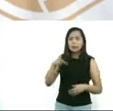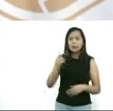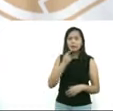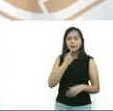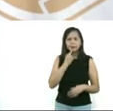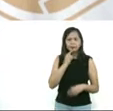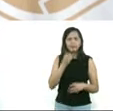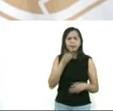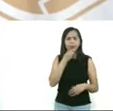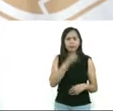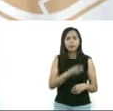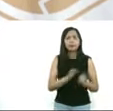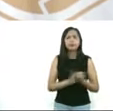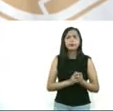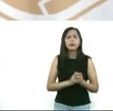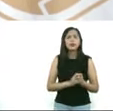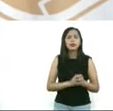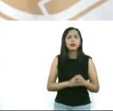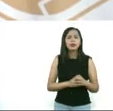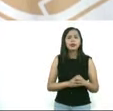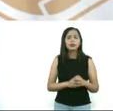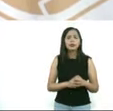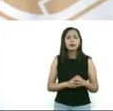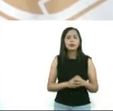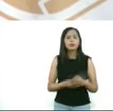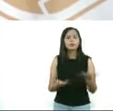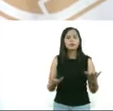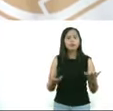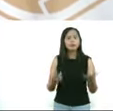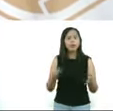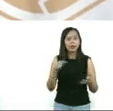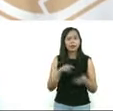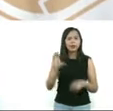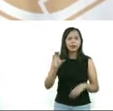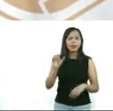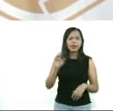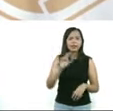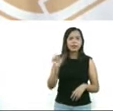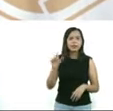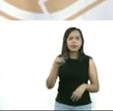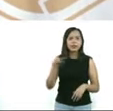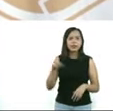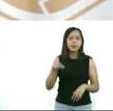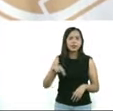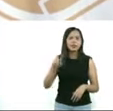del 17 de Carranza, que